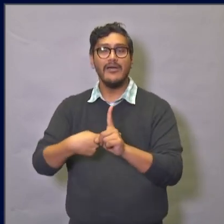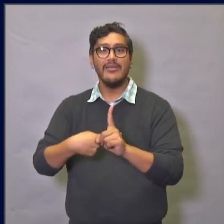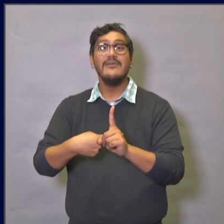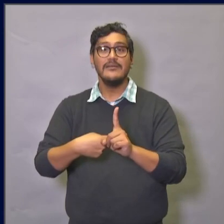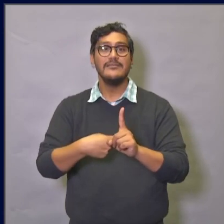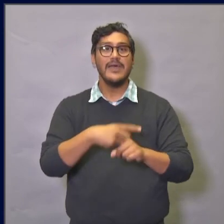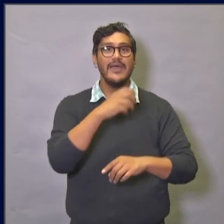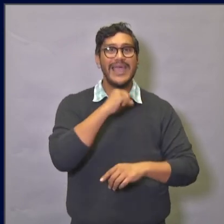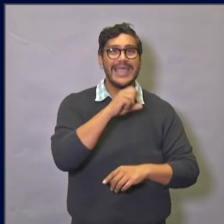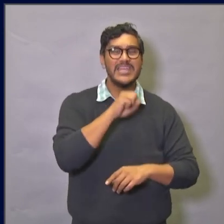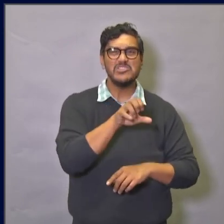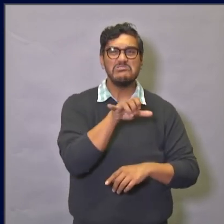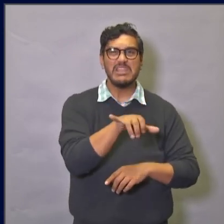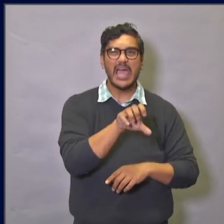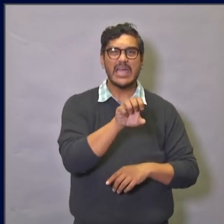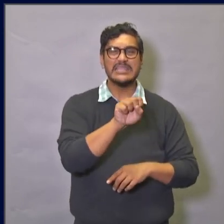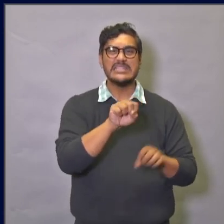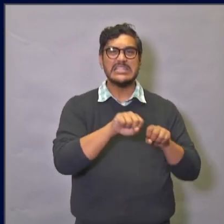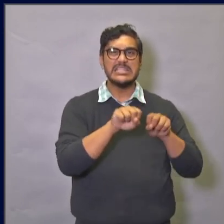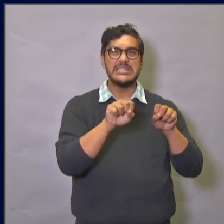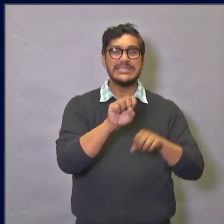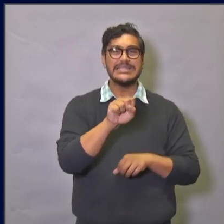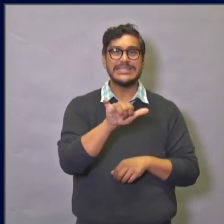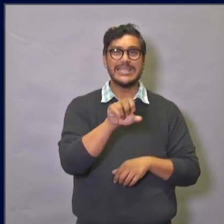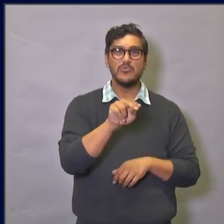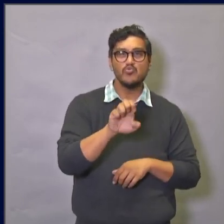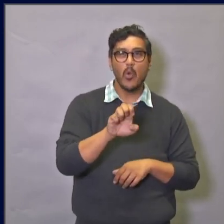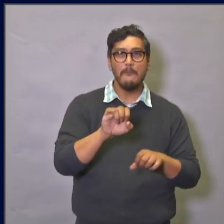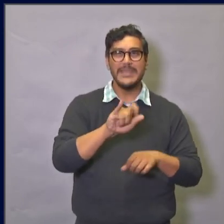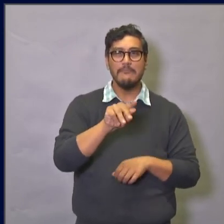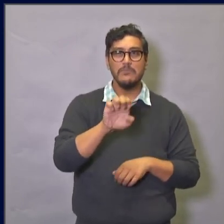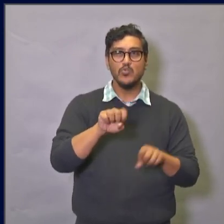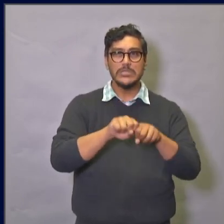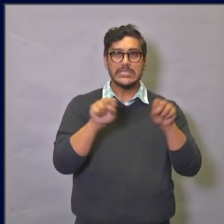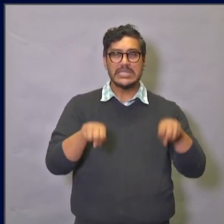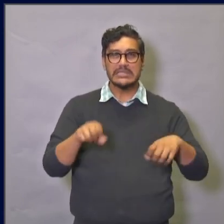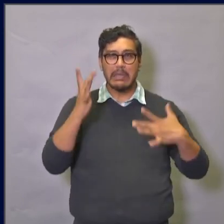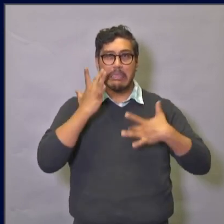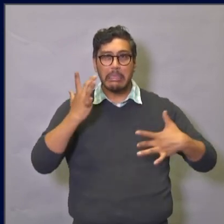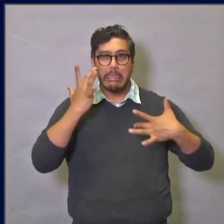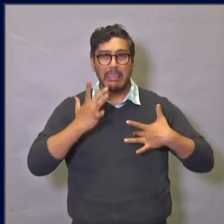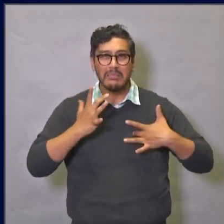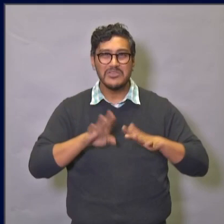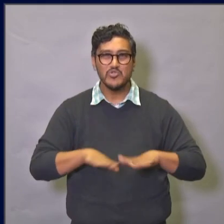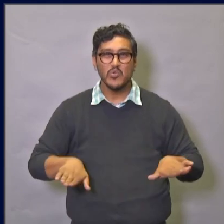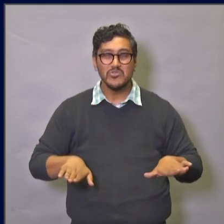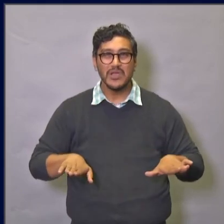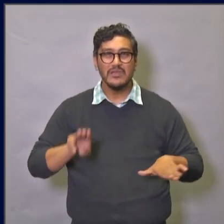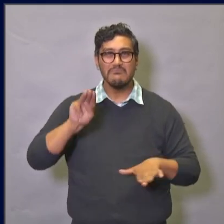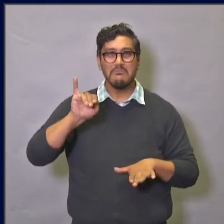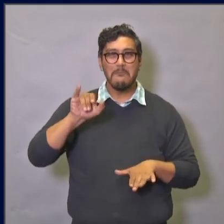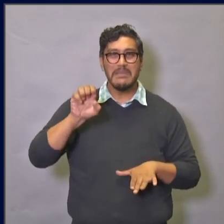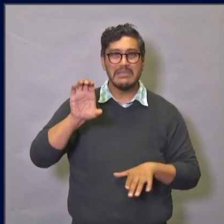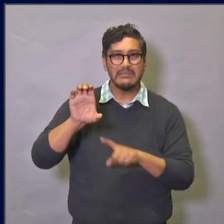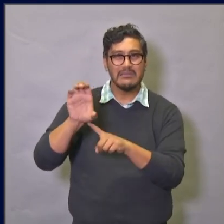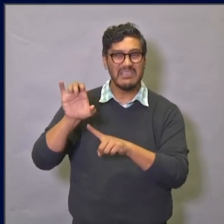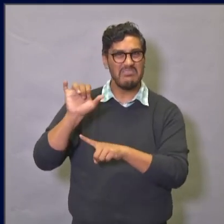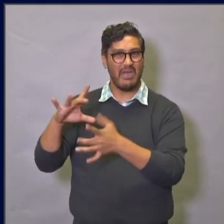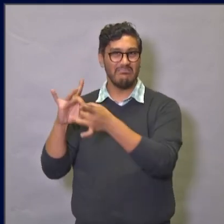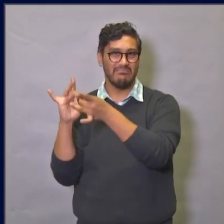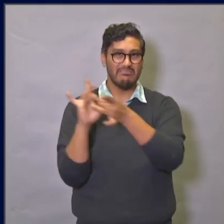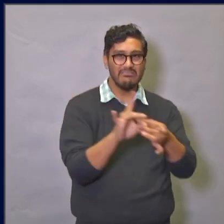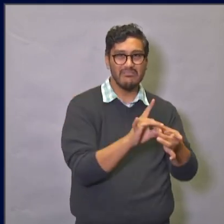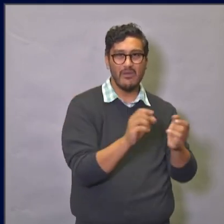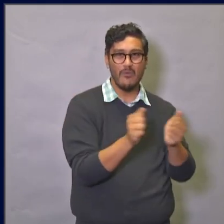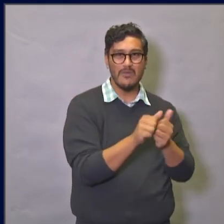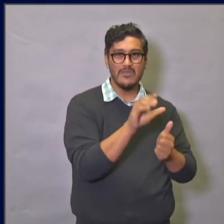del síndrome inflamatorio multisistémico en niños, una enfermedad relacionada con COVID-19 en